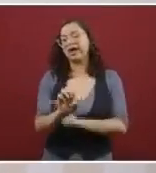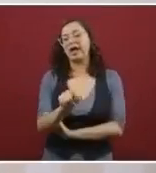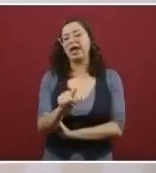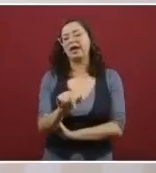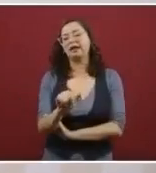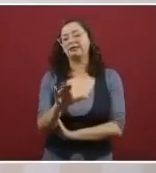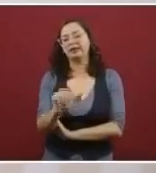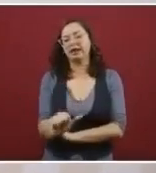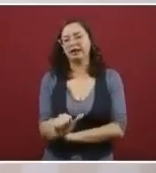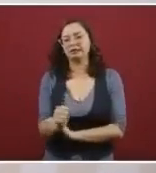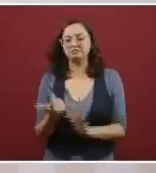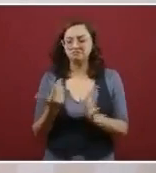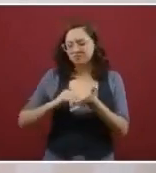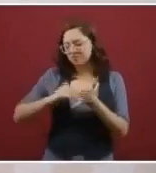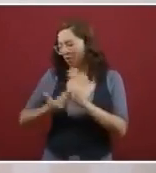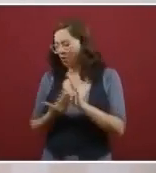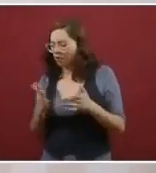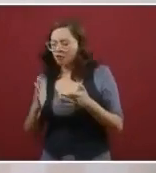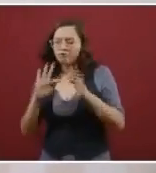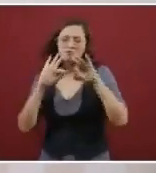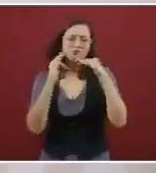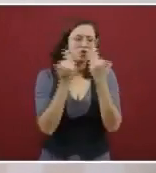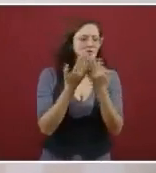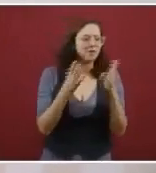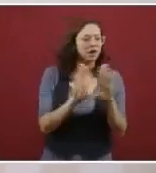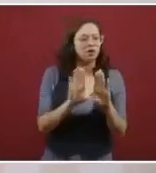Buscar la manera,